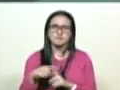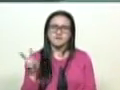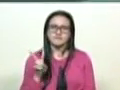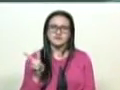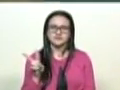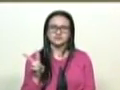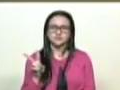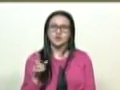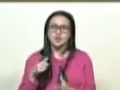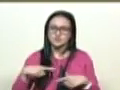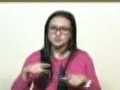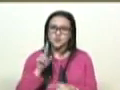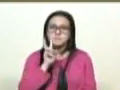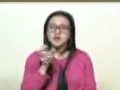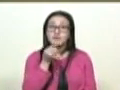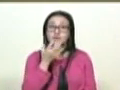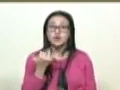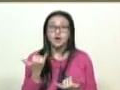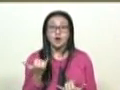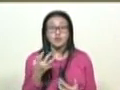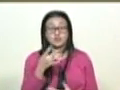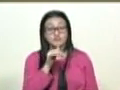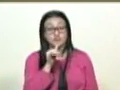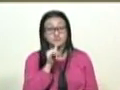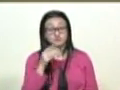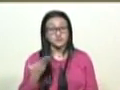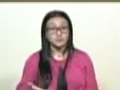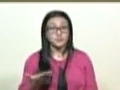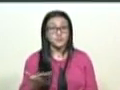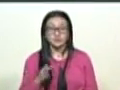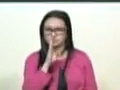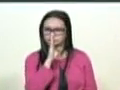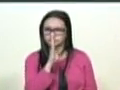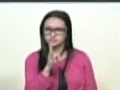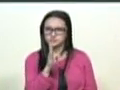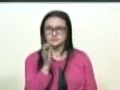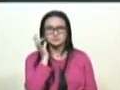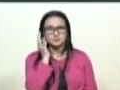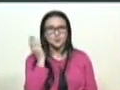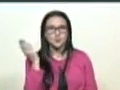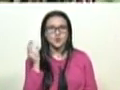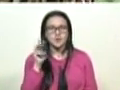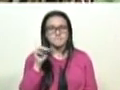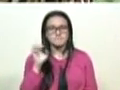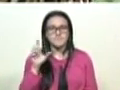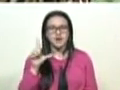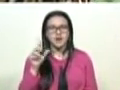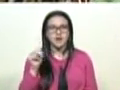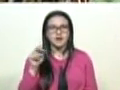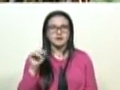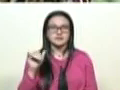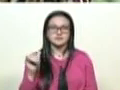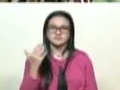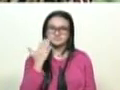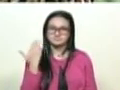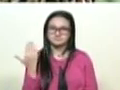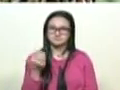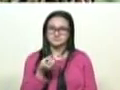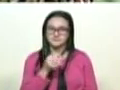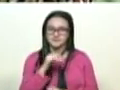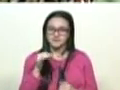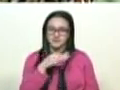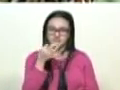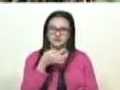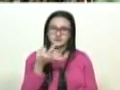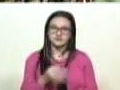Sol de Perú. Y ahora se genera información interesante. Para ello conectamos en vivo y directo a nuestra compañera Melanie Moncada. Melanie, ¿cómo estás? Feliz tarde.